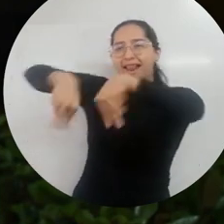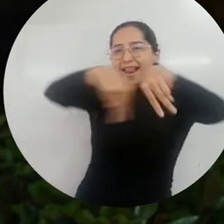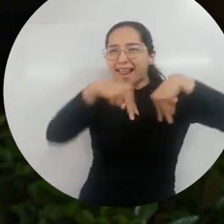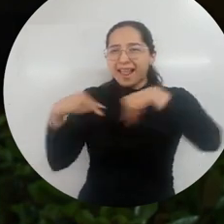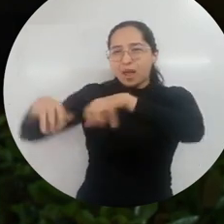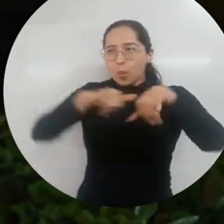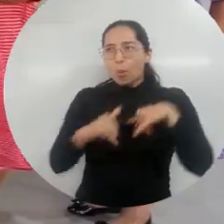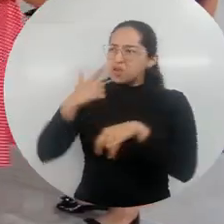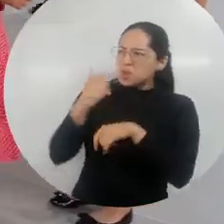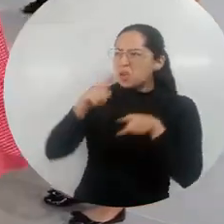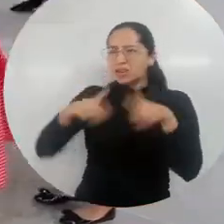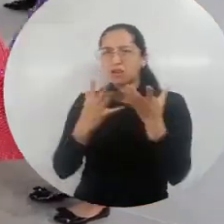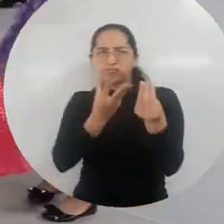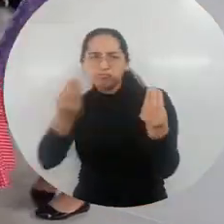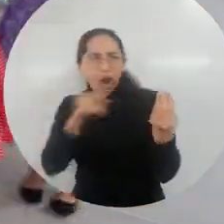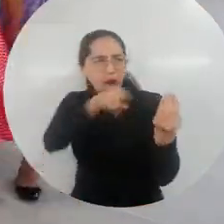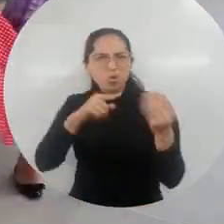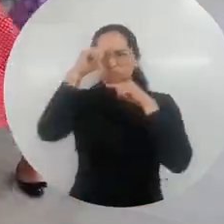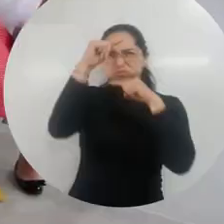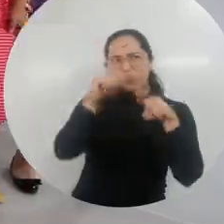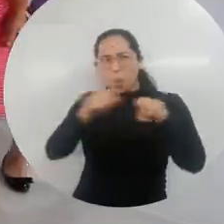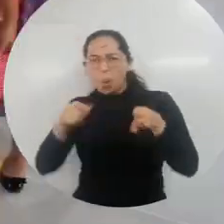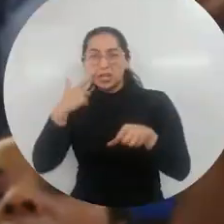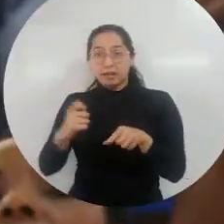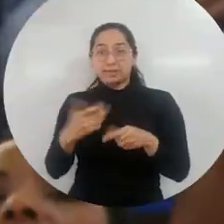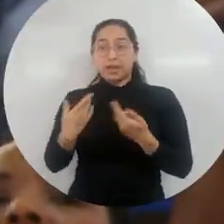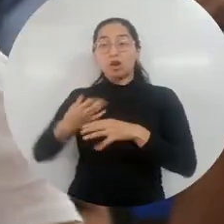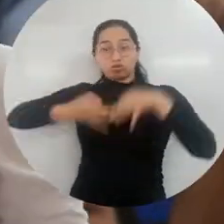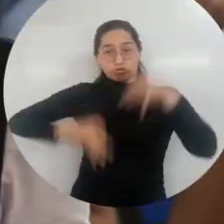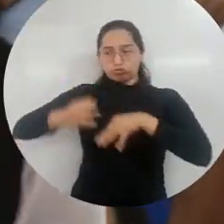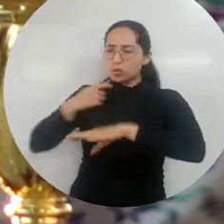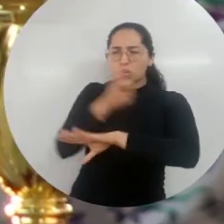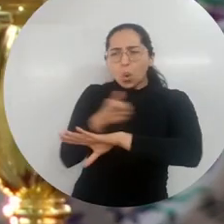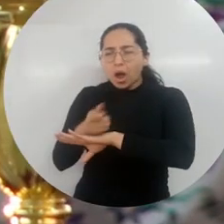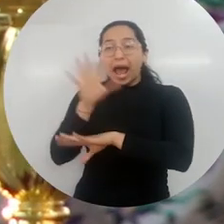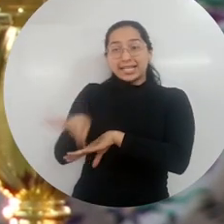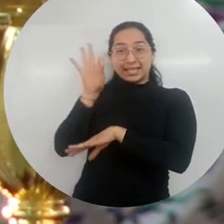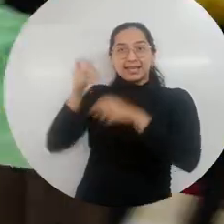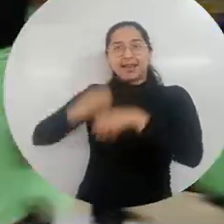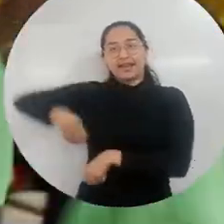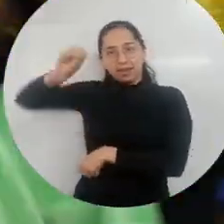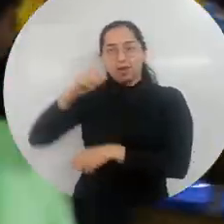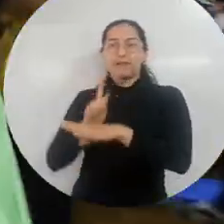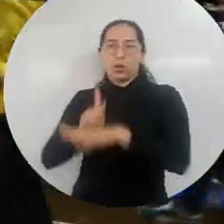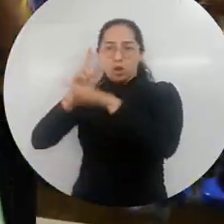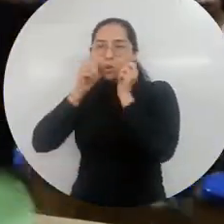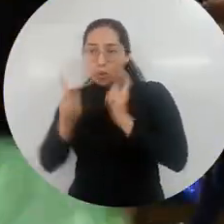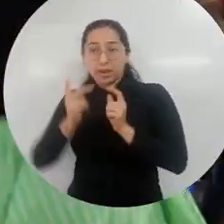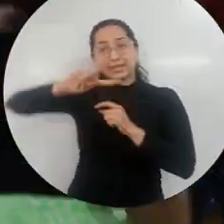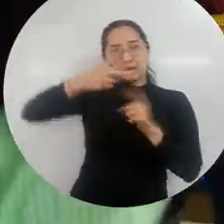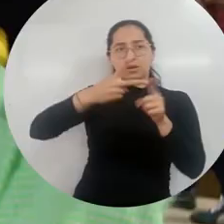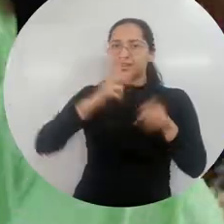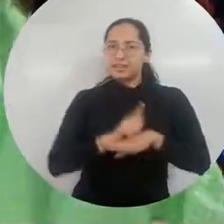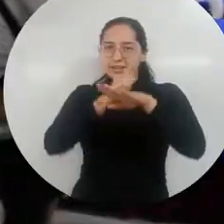coreográficas interesantes y a nivel grupal pues hubo originalidad. El jurado calificador dio como ganador al equipo de la Facultad de Humanidades,